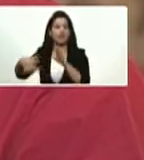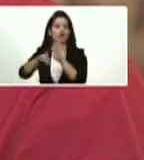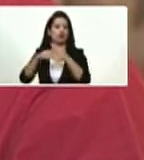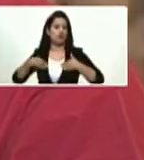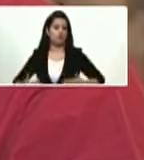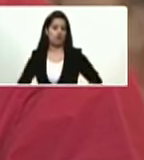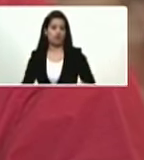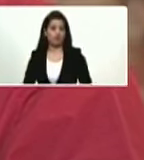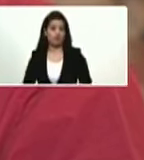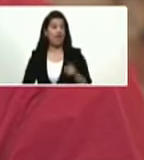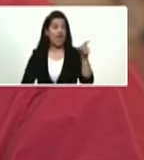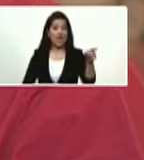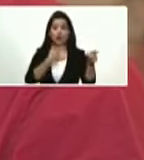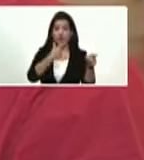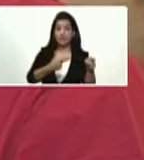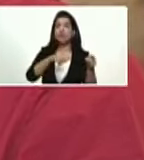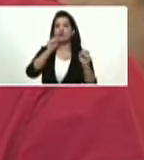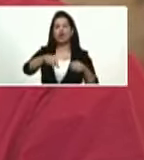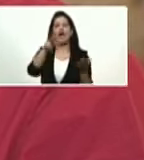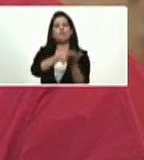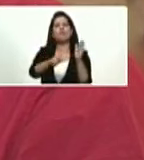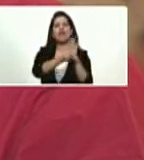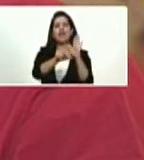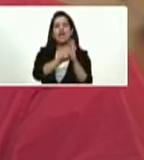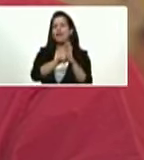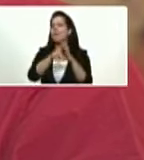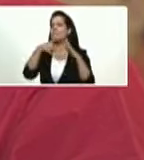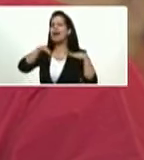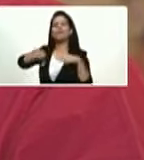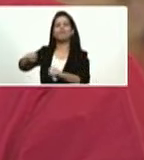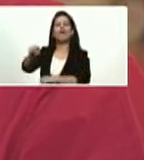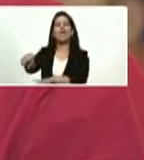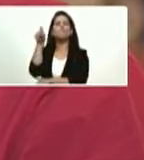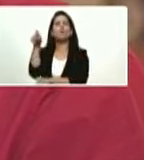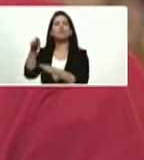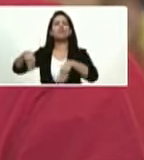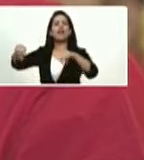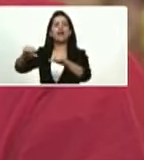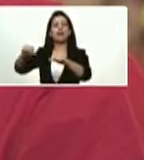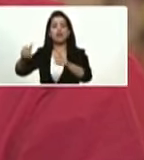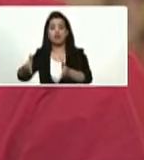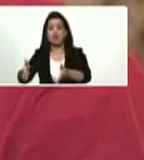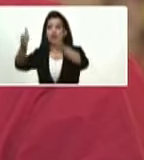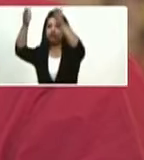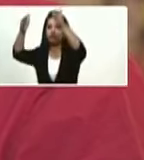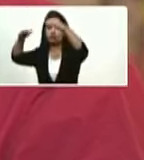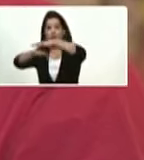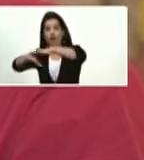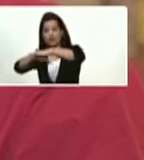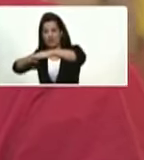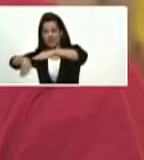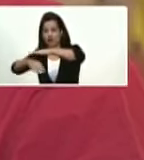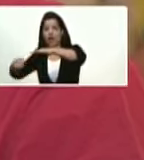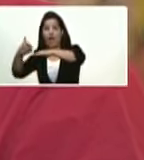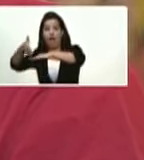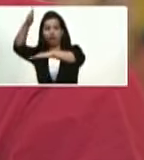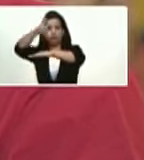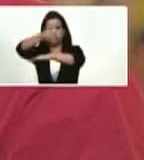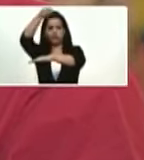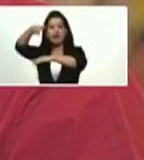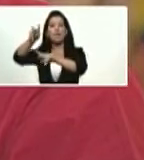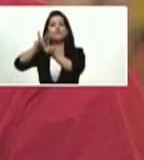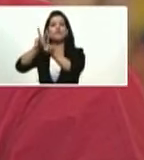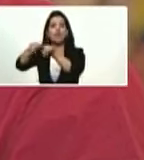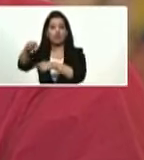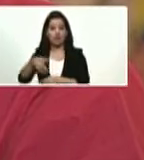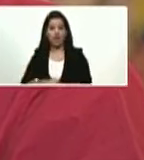los cuales están construidas sus viviendas de la gran misión Vivienda Venezuela y privar a un gran número de familias